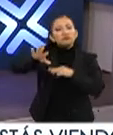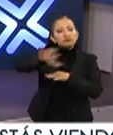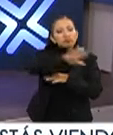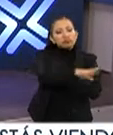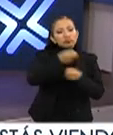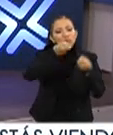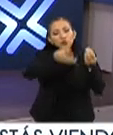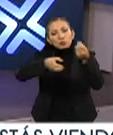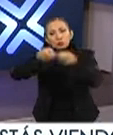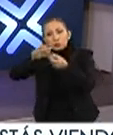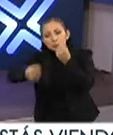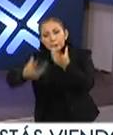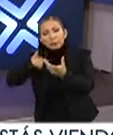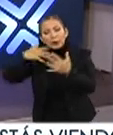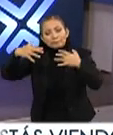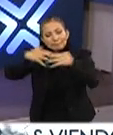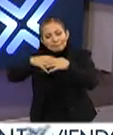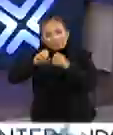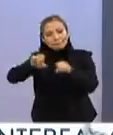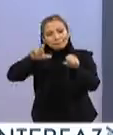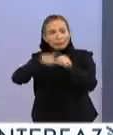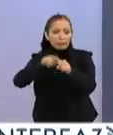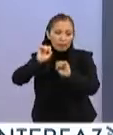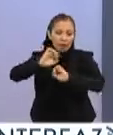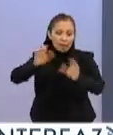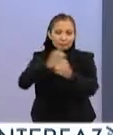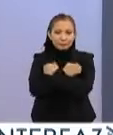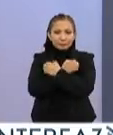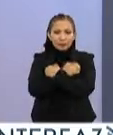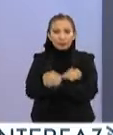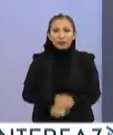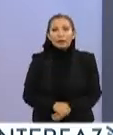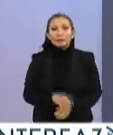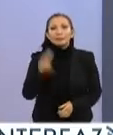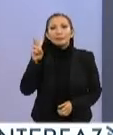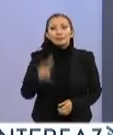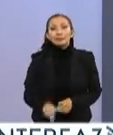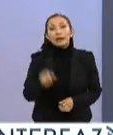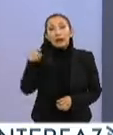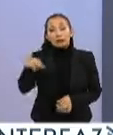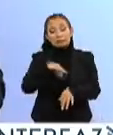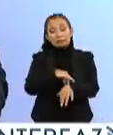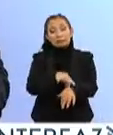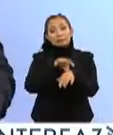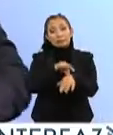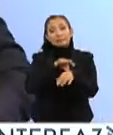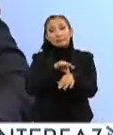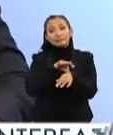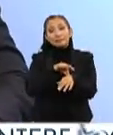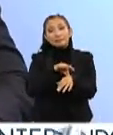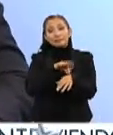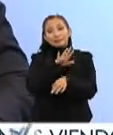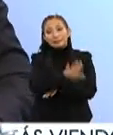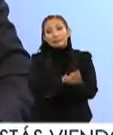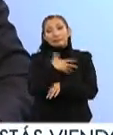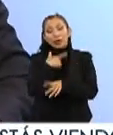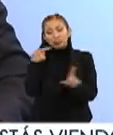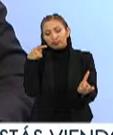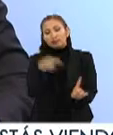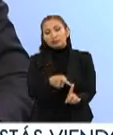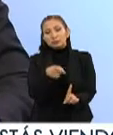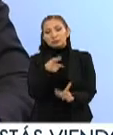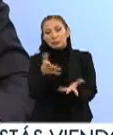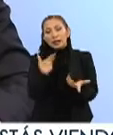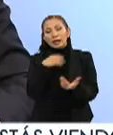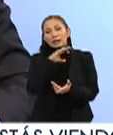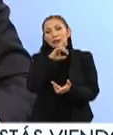esta abona a la construcción del tejido social y por supuesto de la educación. Así es, sin duda alguna, él lo vivió de viva voz de forma directa,